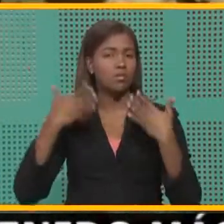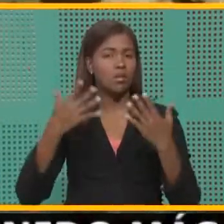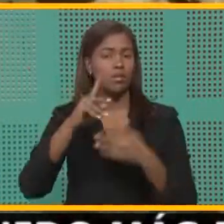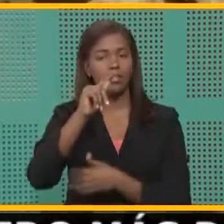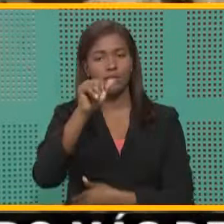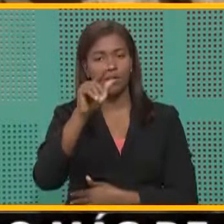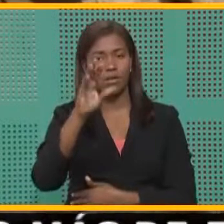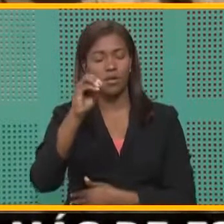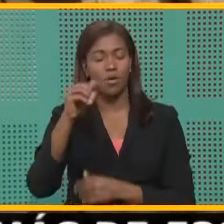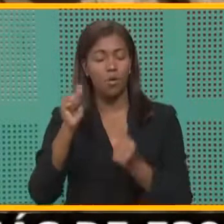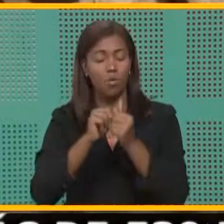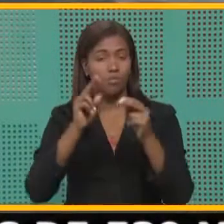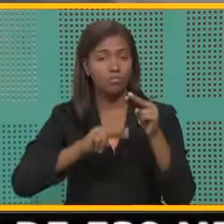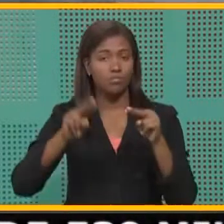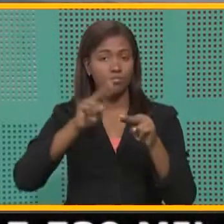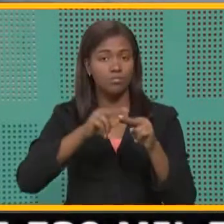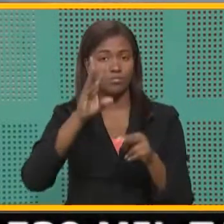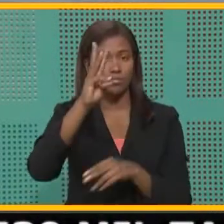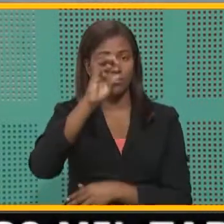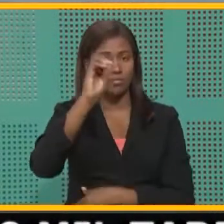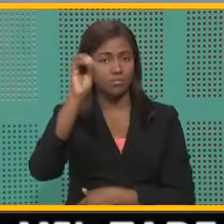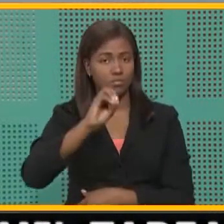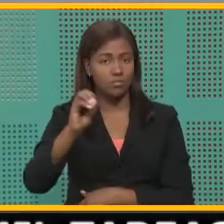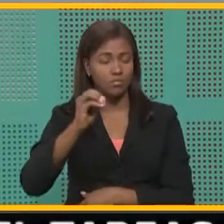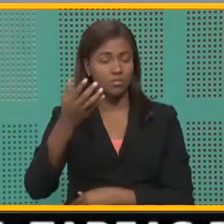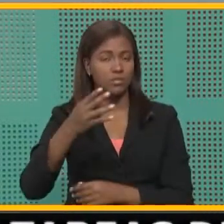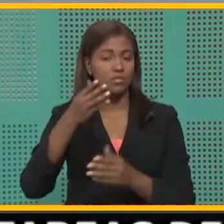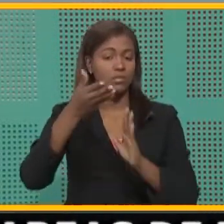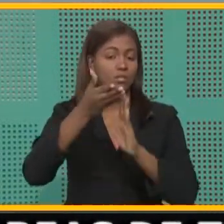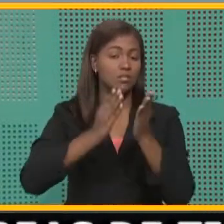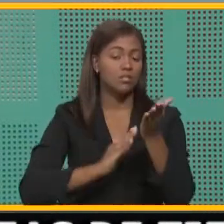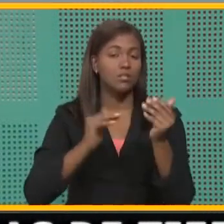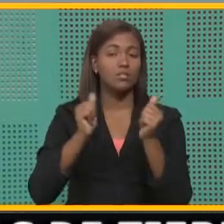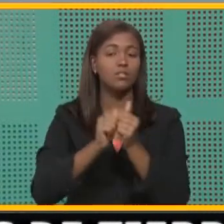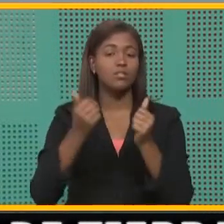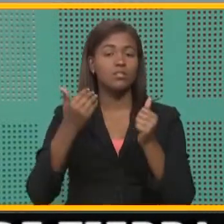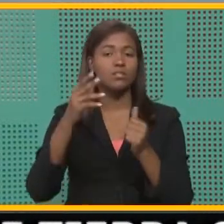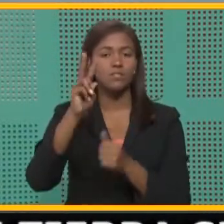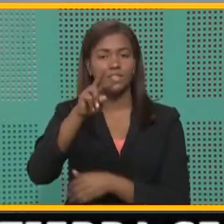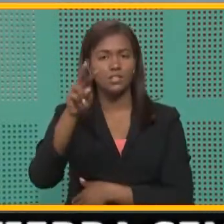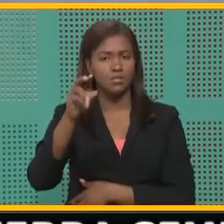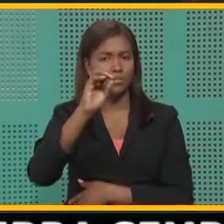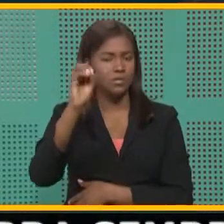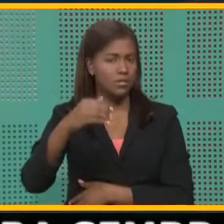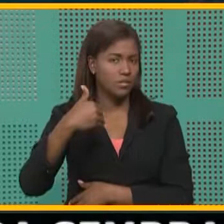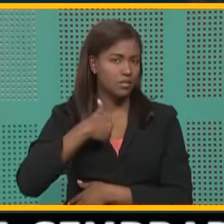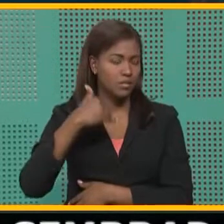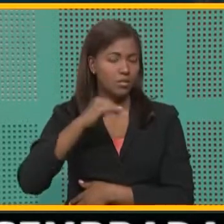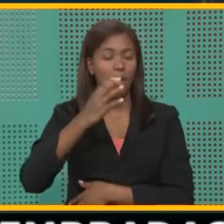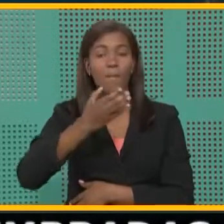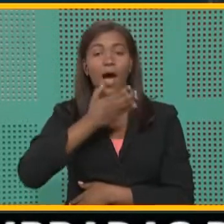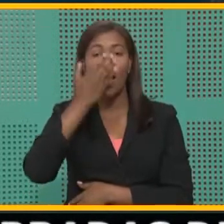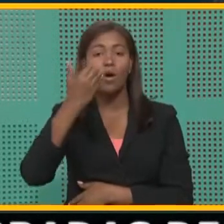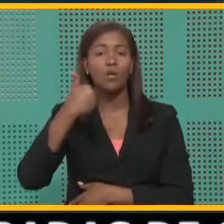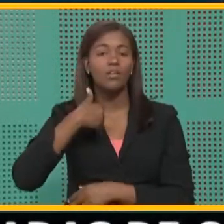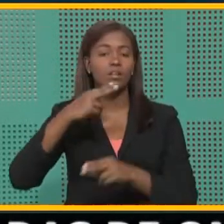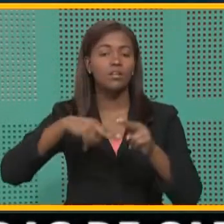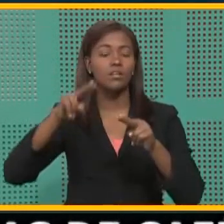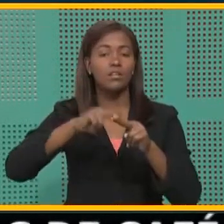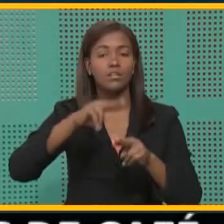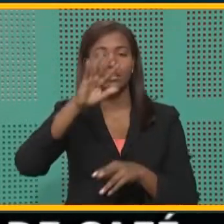tabaco, con un crecimiento de 6%, el aguacate con un 22% y el mango con un incremento